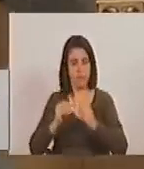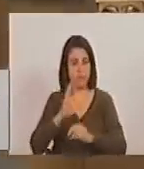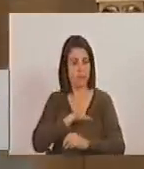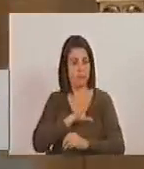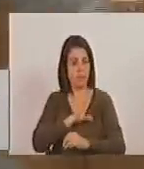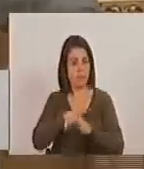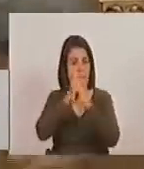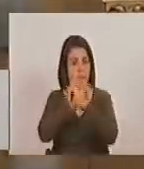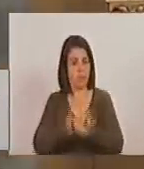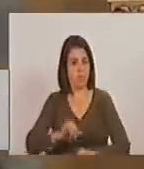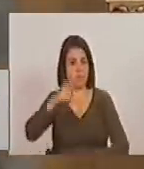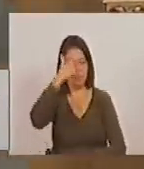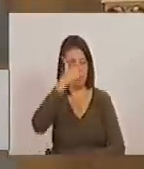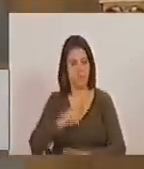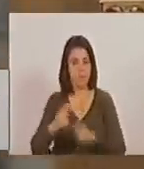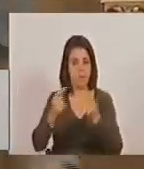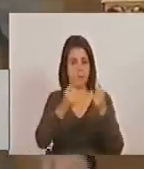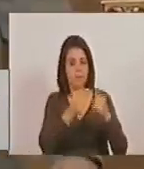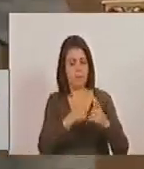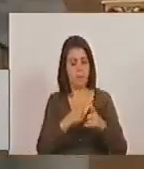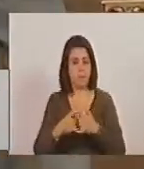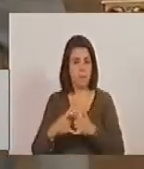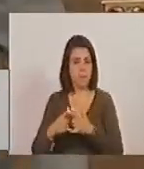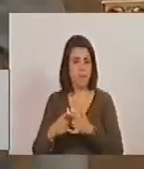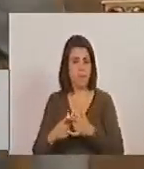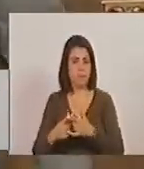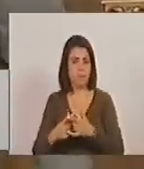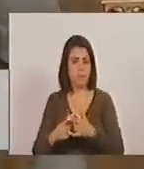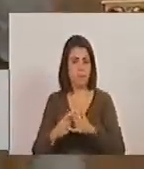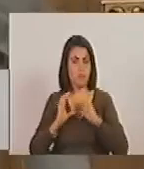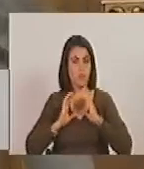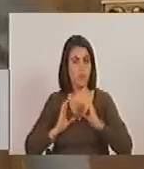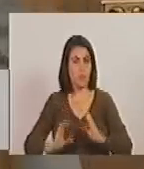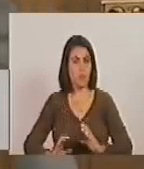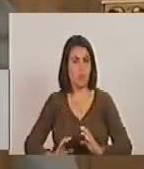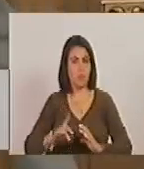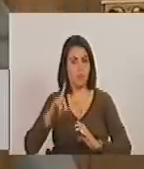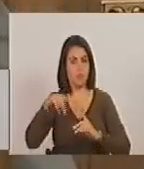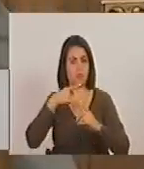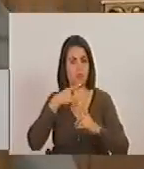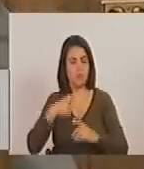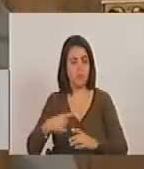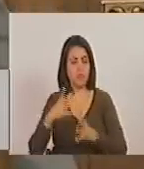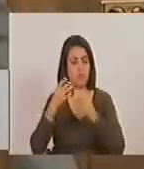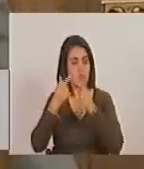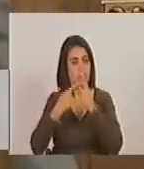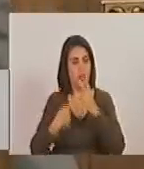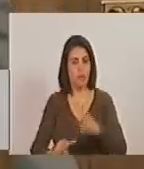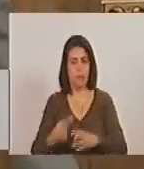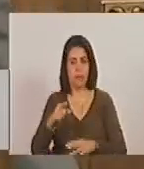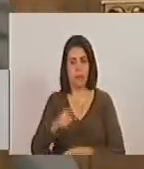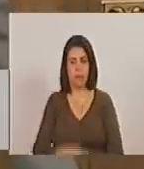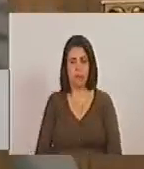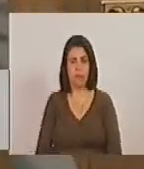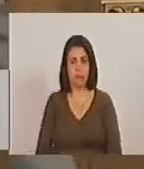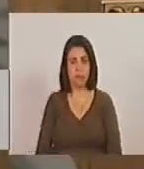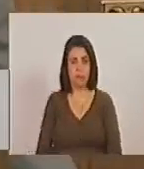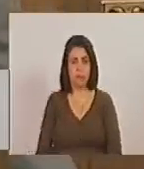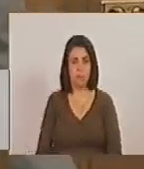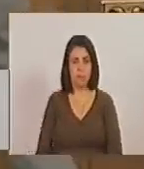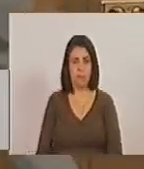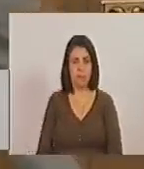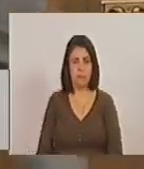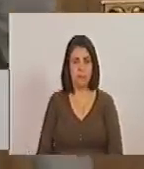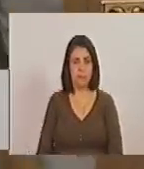autonomía física, la autonomía económica, la autonomía corporal, también mencionaba Argelia, entre muchas otras. Y hasta